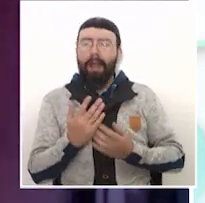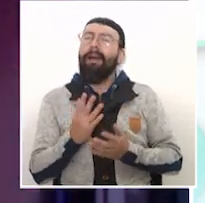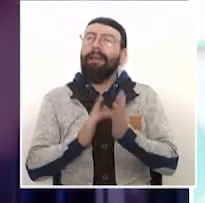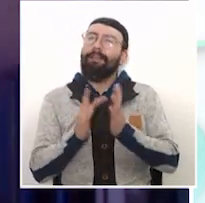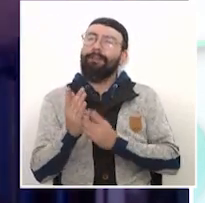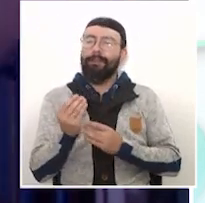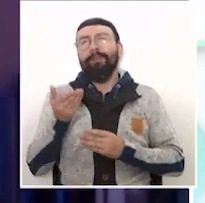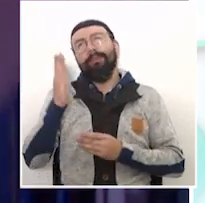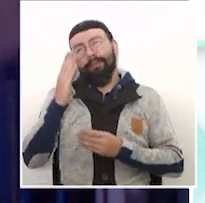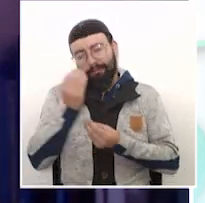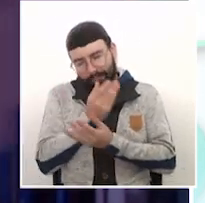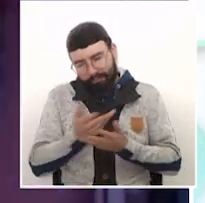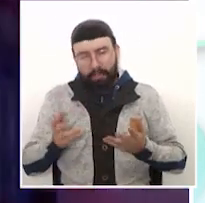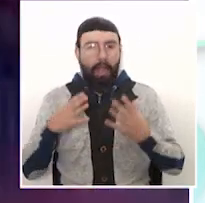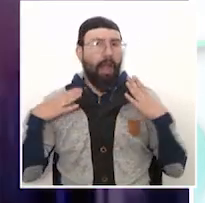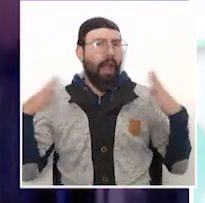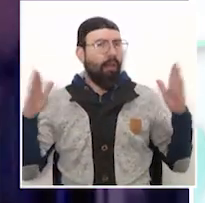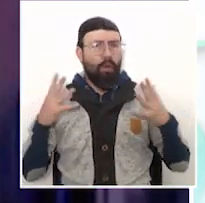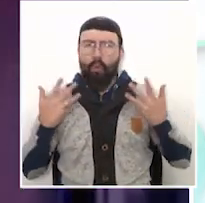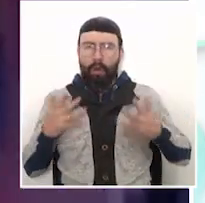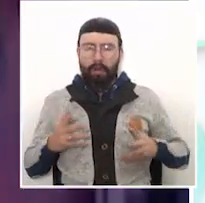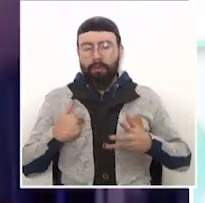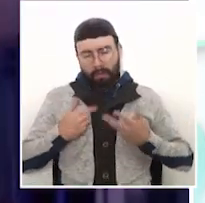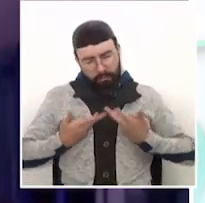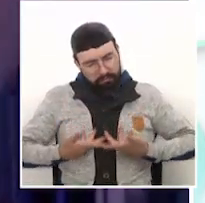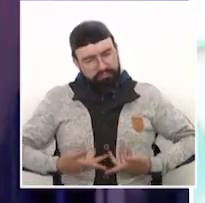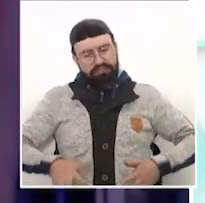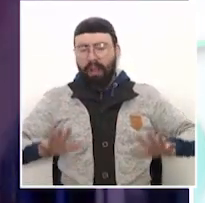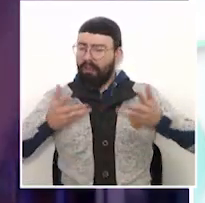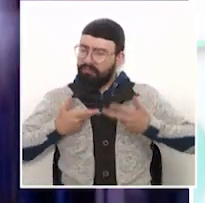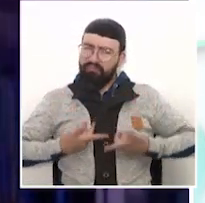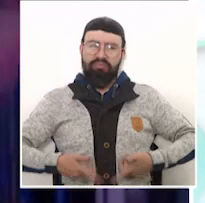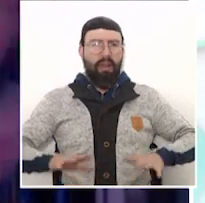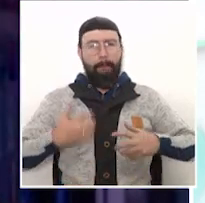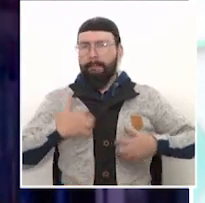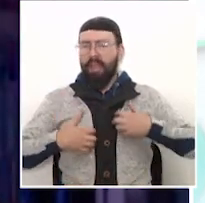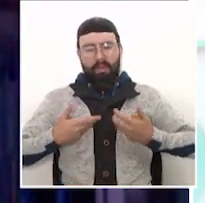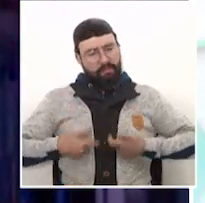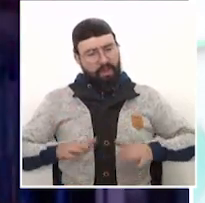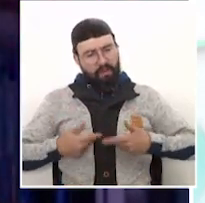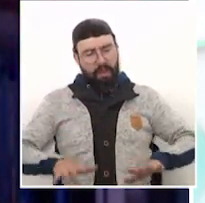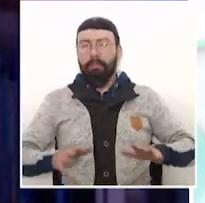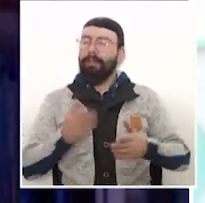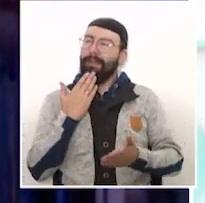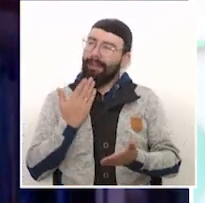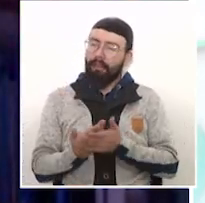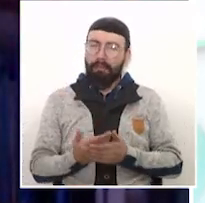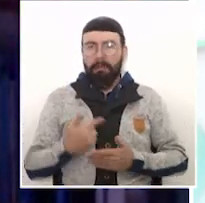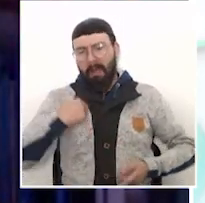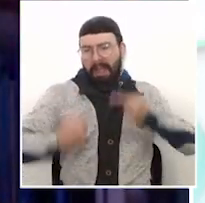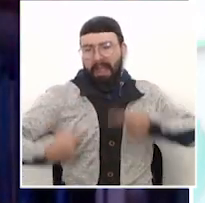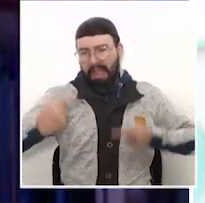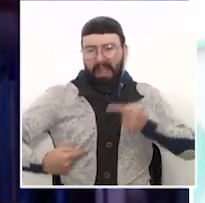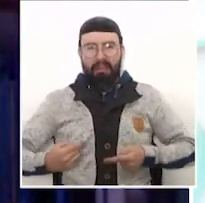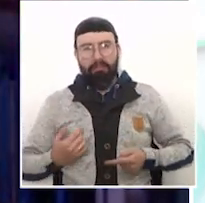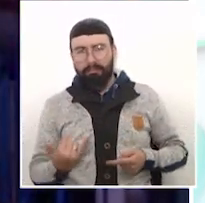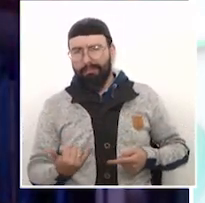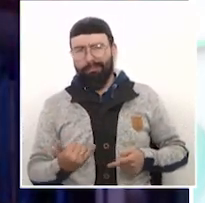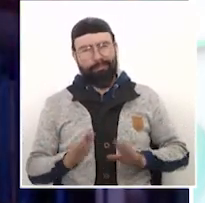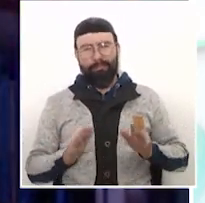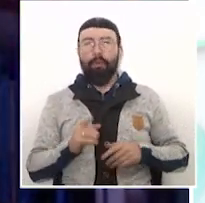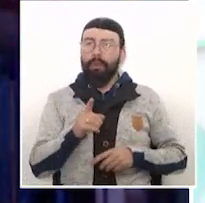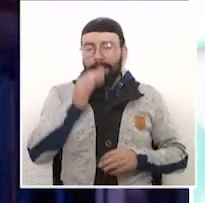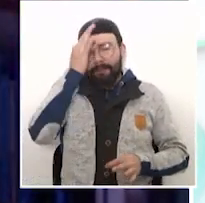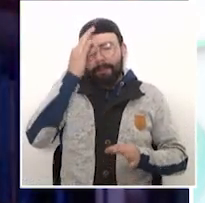o de Dios o de los ángeles, como quieras, te vas de mi vida, te vas, gracias. Y en lugar de pelear con él, seguro que si lo haces con fe